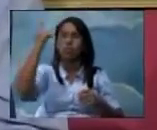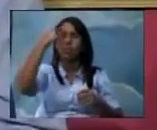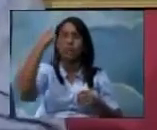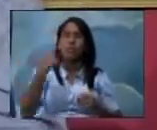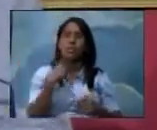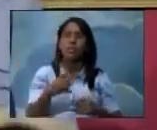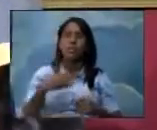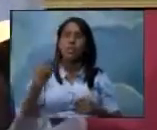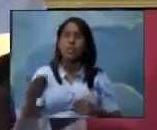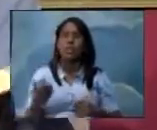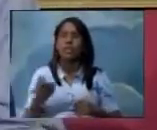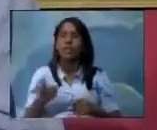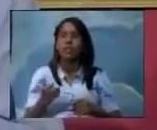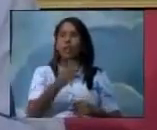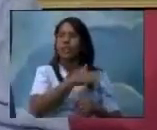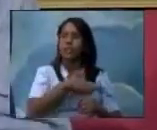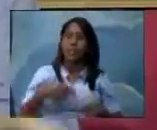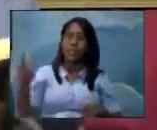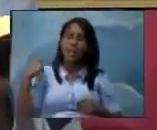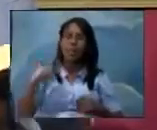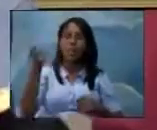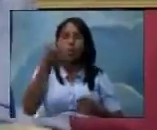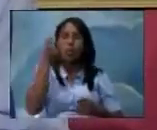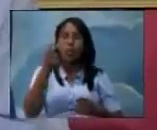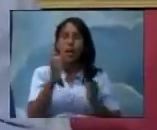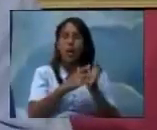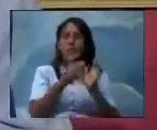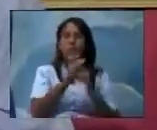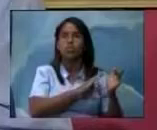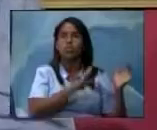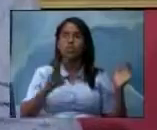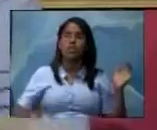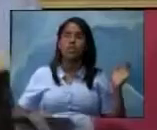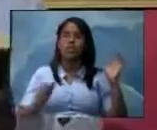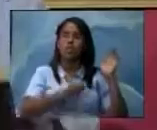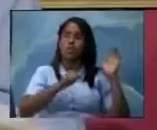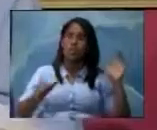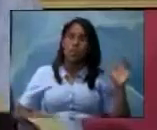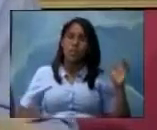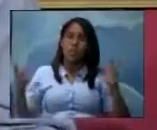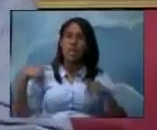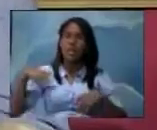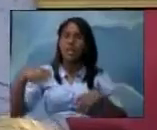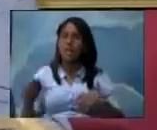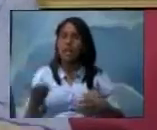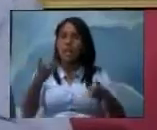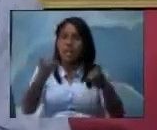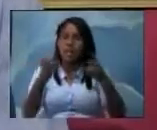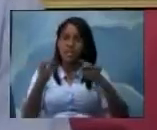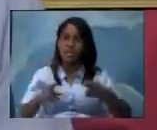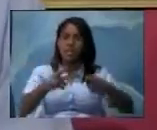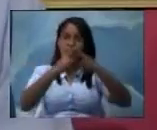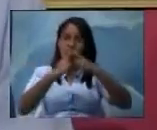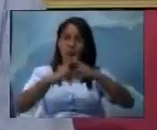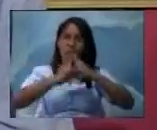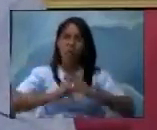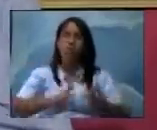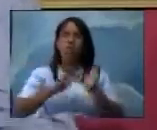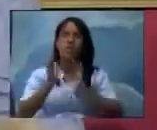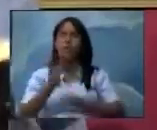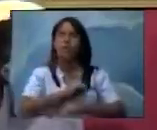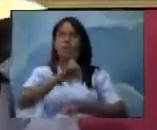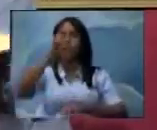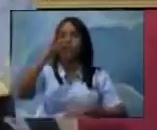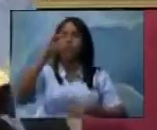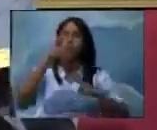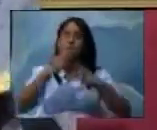a decirles que tienen que buscar a Jesucristo, al Señor, que tienen que recibir la honra que viene de parte de Dios.